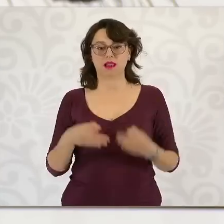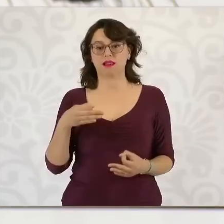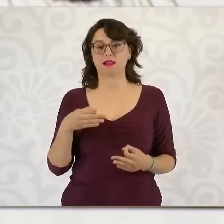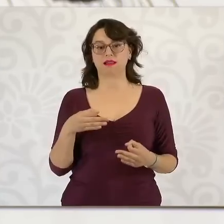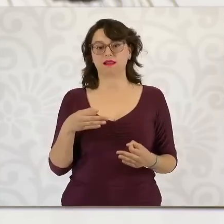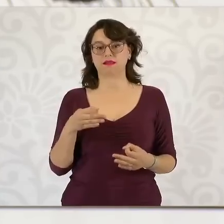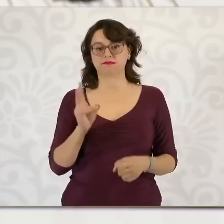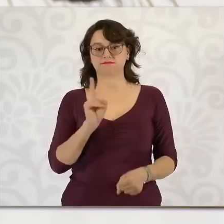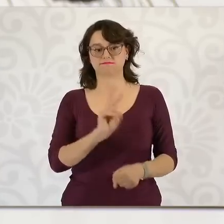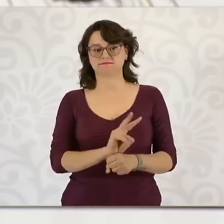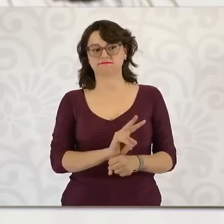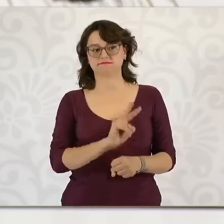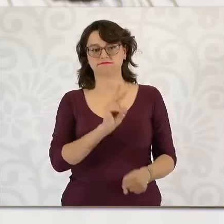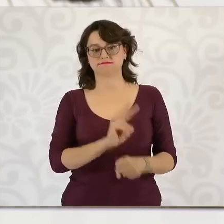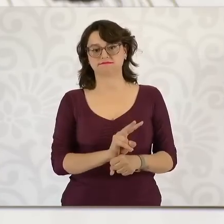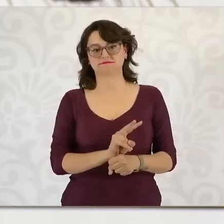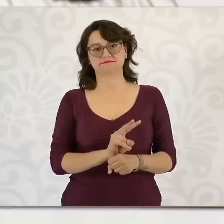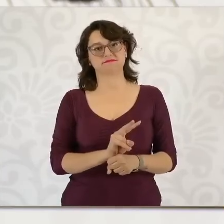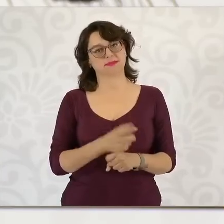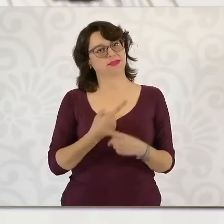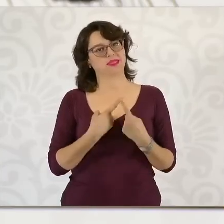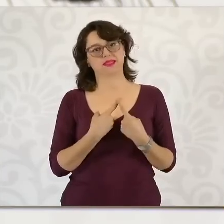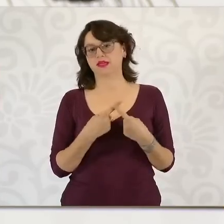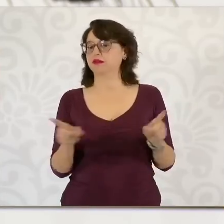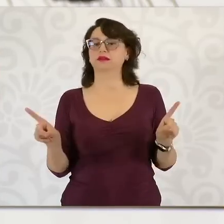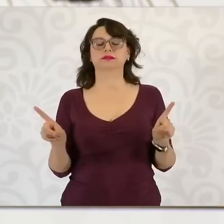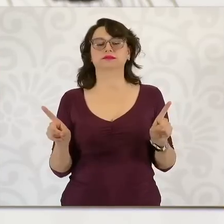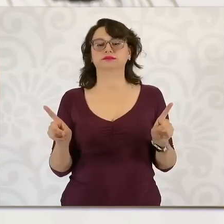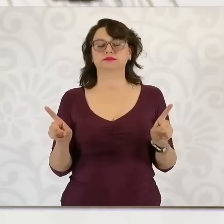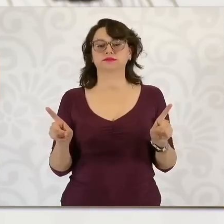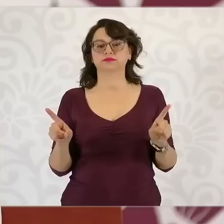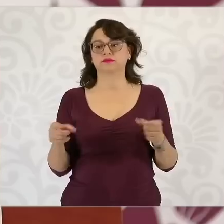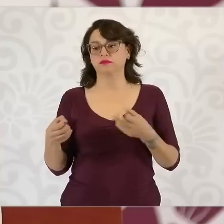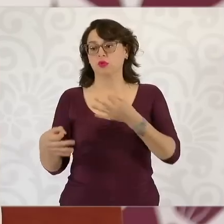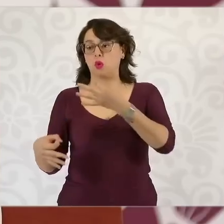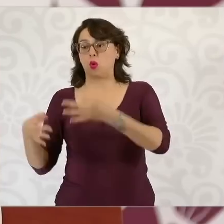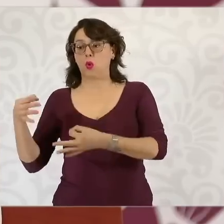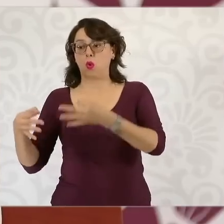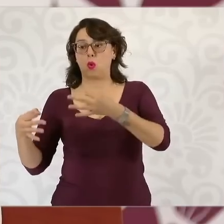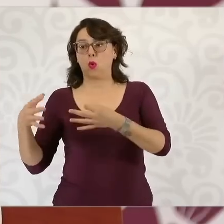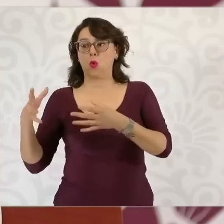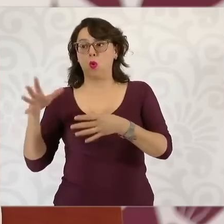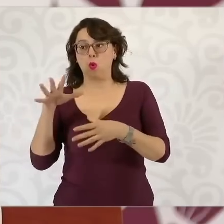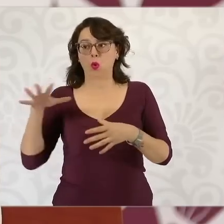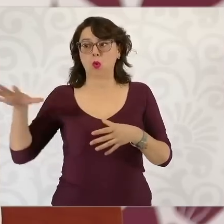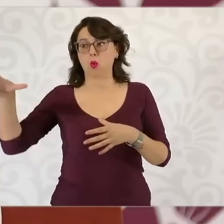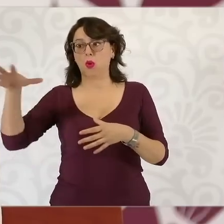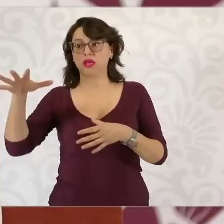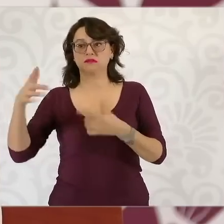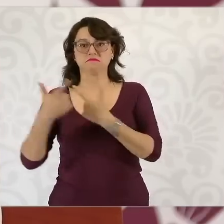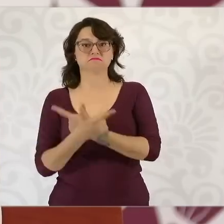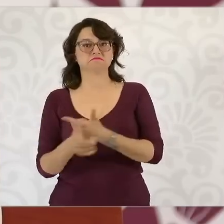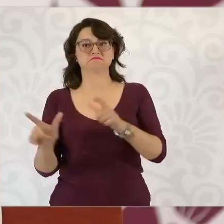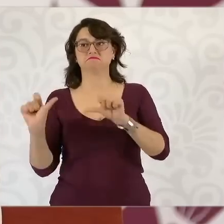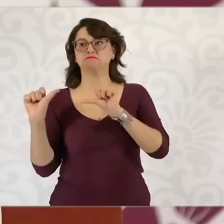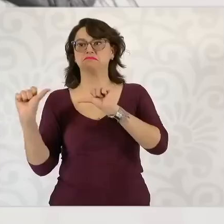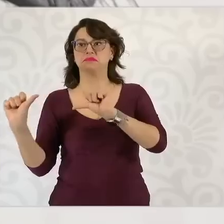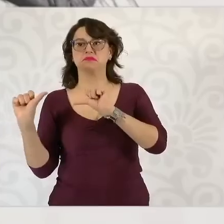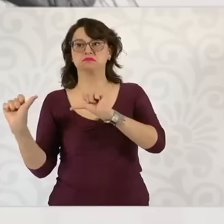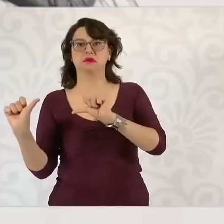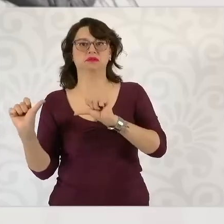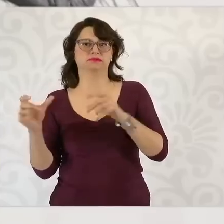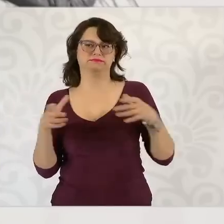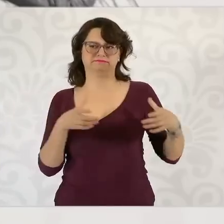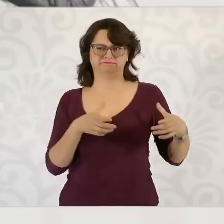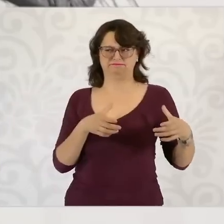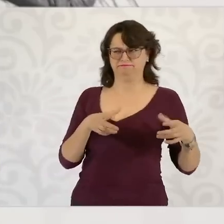el objetivo es que sea otra cosa y que los jueces pues no puedan actuar impunemente. Y si es necesario, se presenta la denuncia